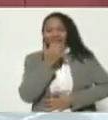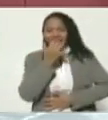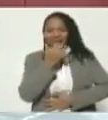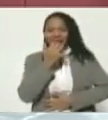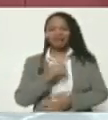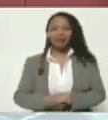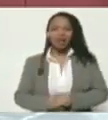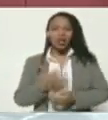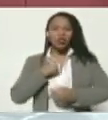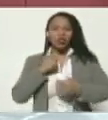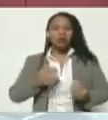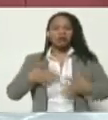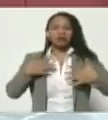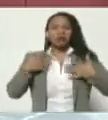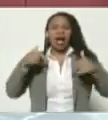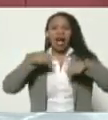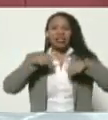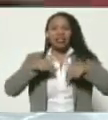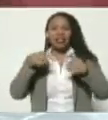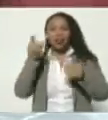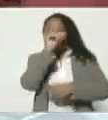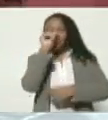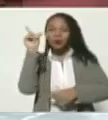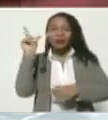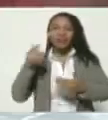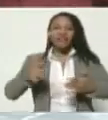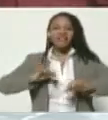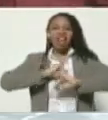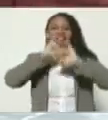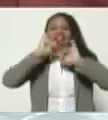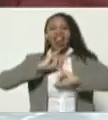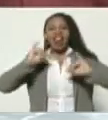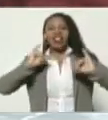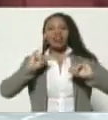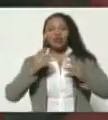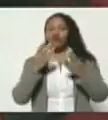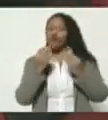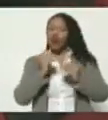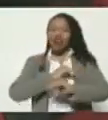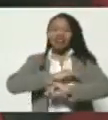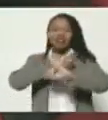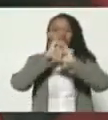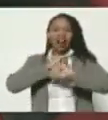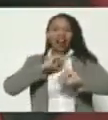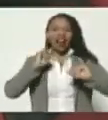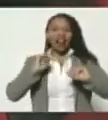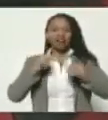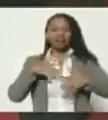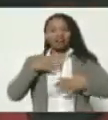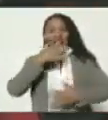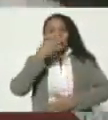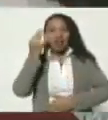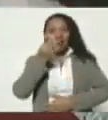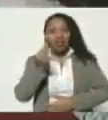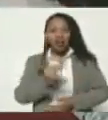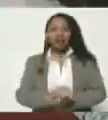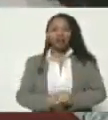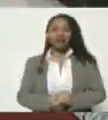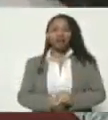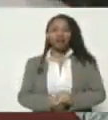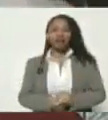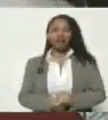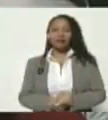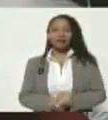Estamos contentos en el Partido Socialista Unido de Venezuela. Muy contentos, en verdad.